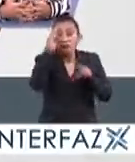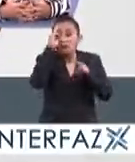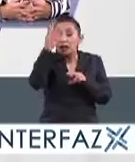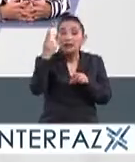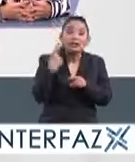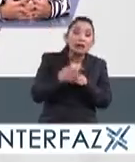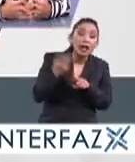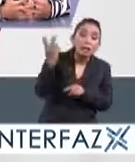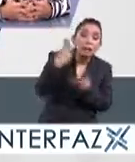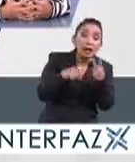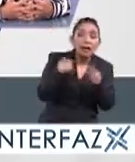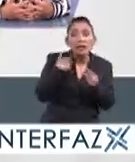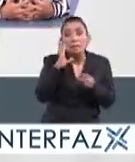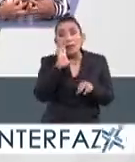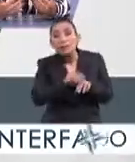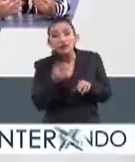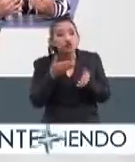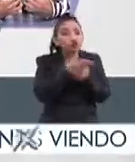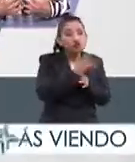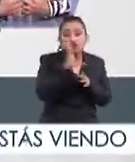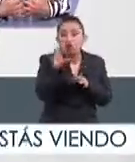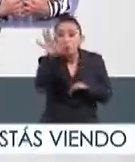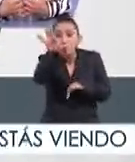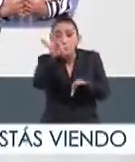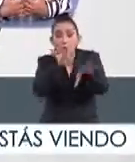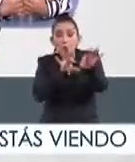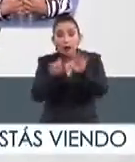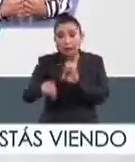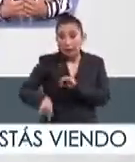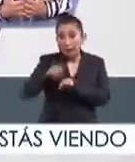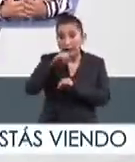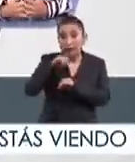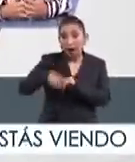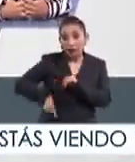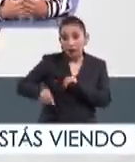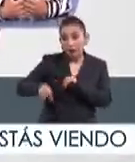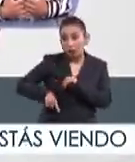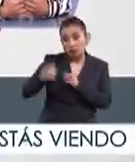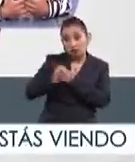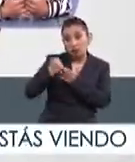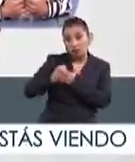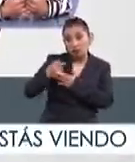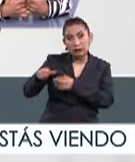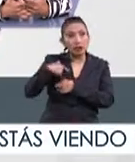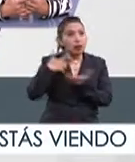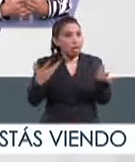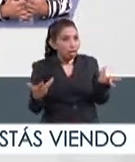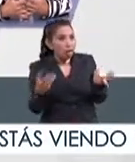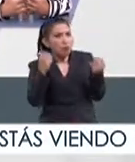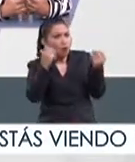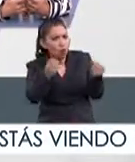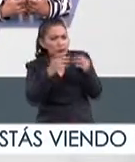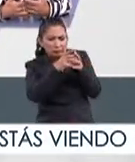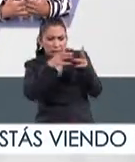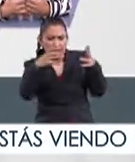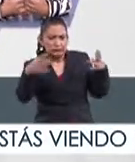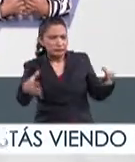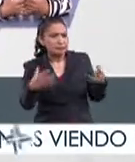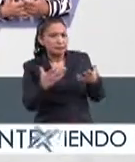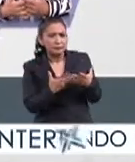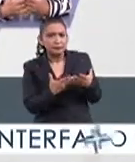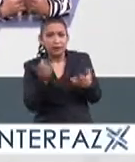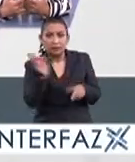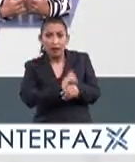quiénes accesan y también para poner en el gobierno de México la presión, porque seguramente va a haber números bien